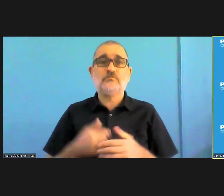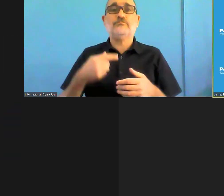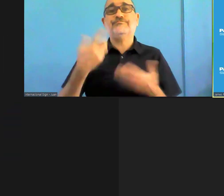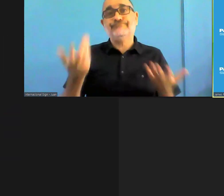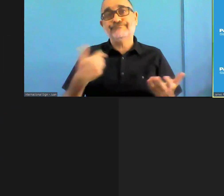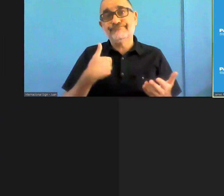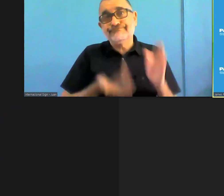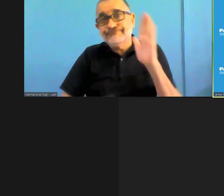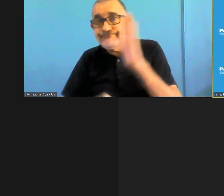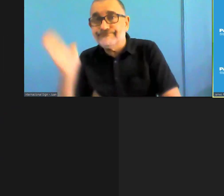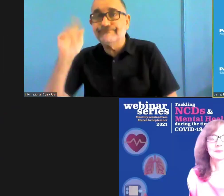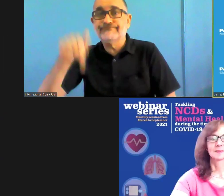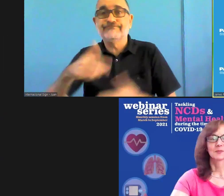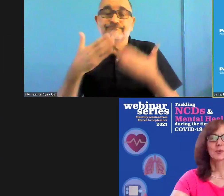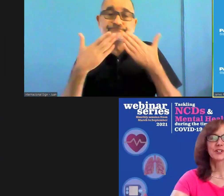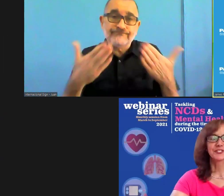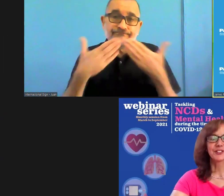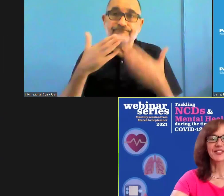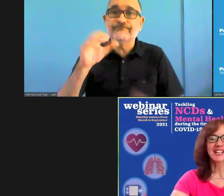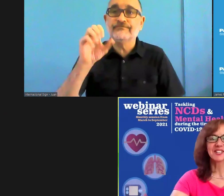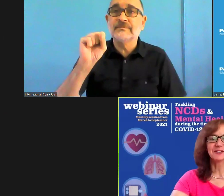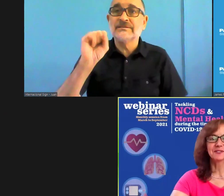esto.